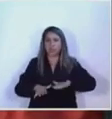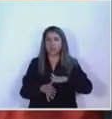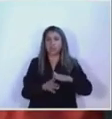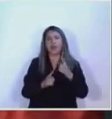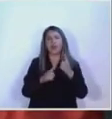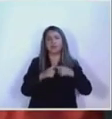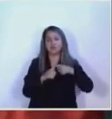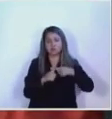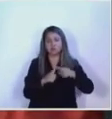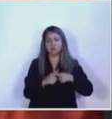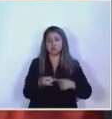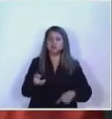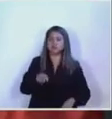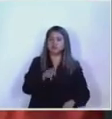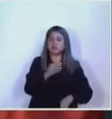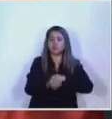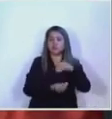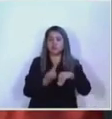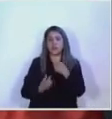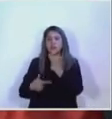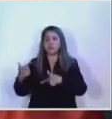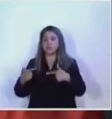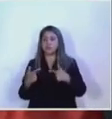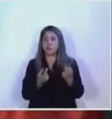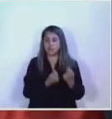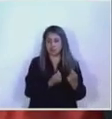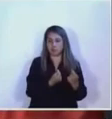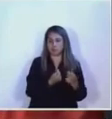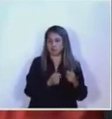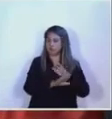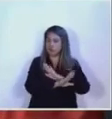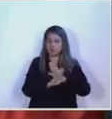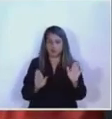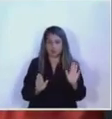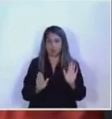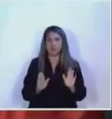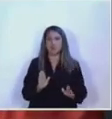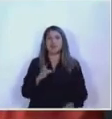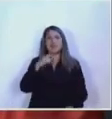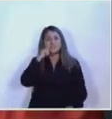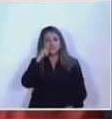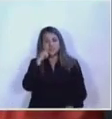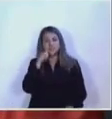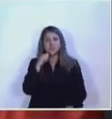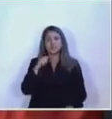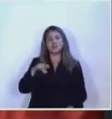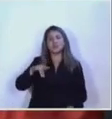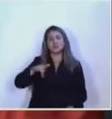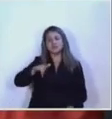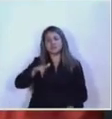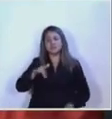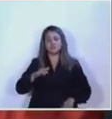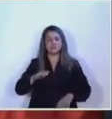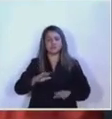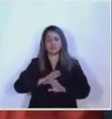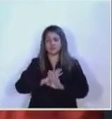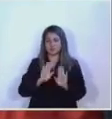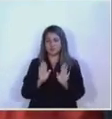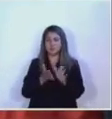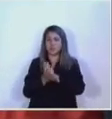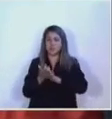ante la sistemática mezcla entre política y negocios. Y es que no se trata de maniqueísmos. Ejemplos hay